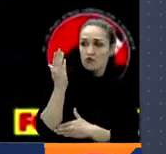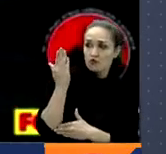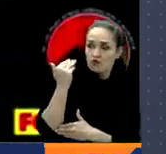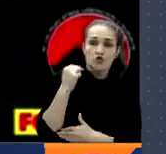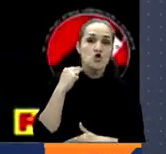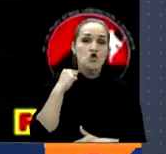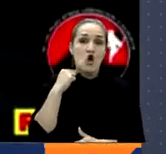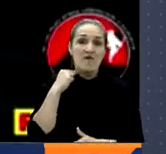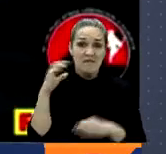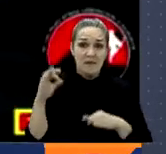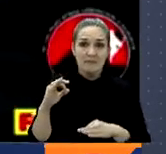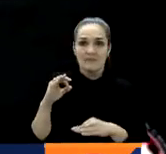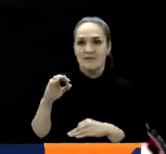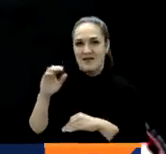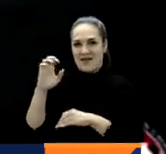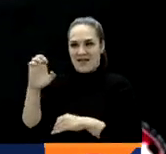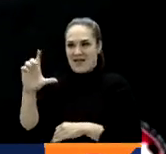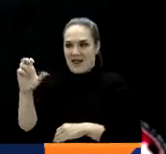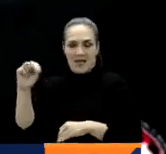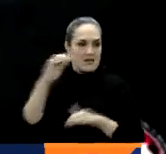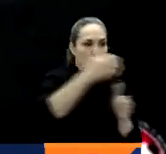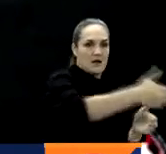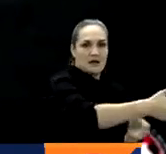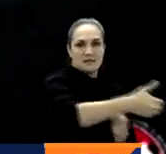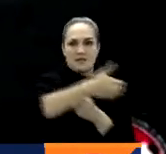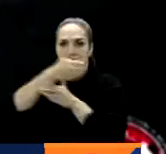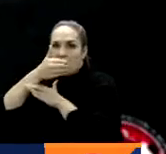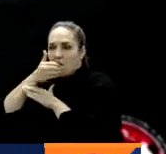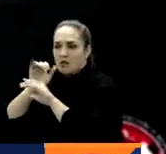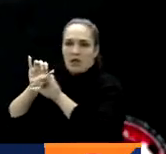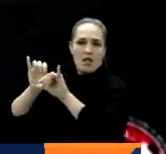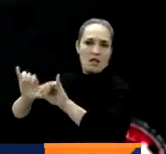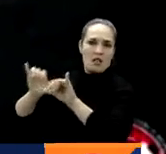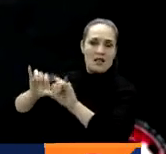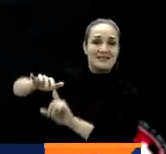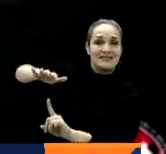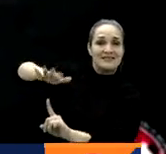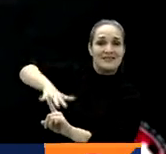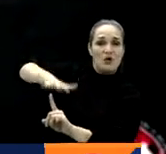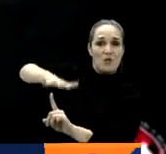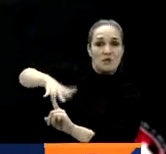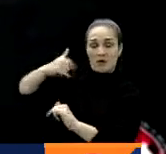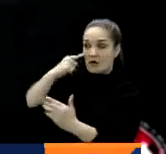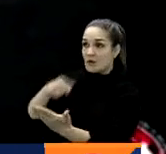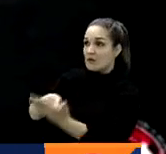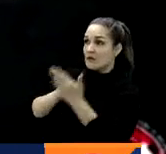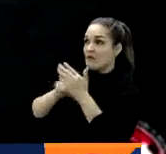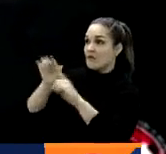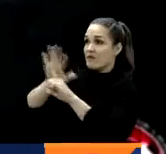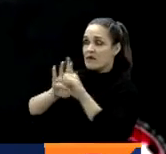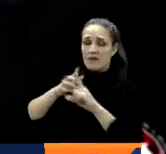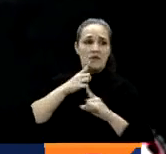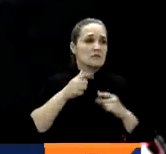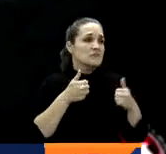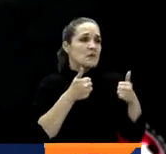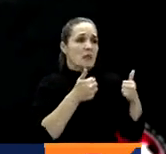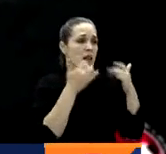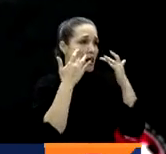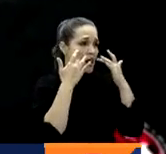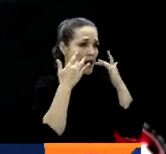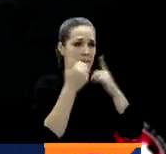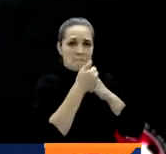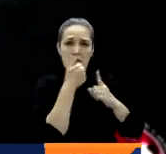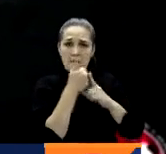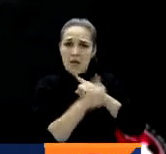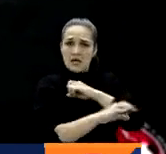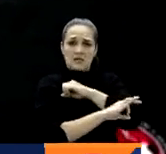Santander, la familia reaccionó. El soldado Jason Martínez Tapias apareció en un video revelando que no ha sido maltratado física